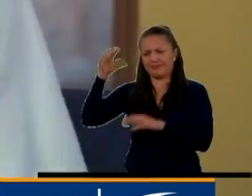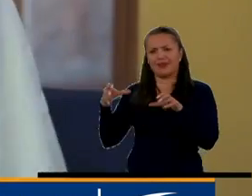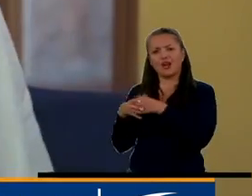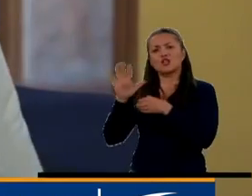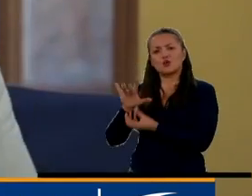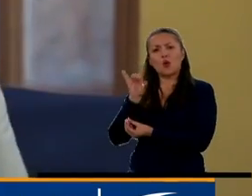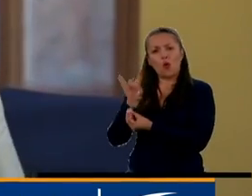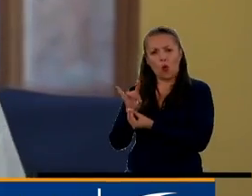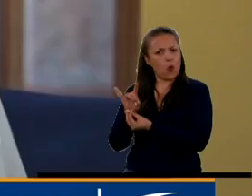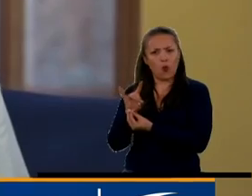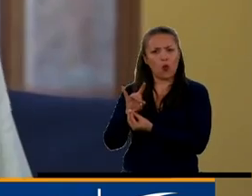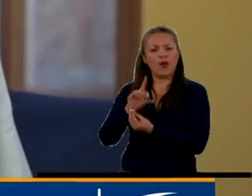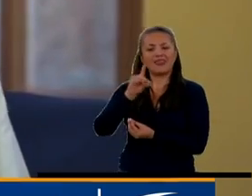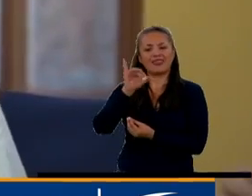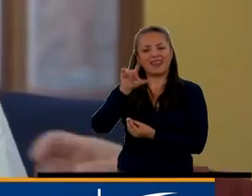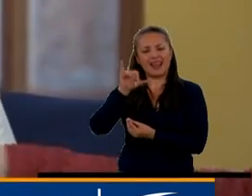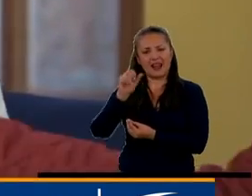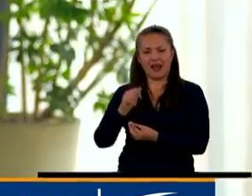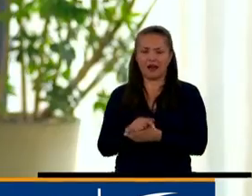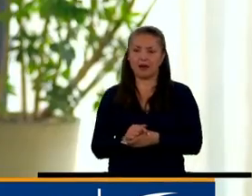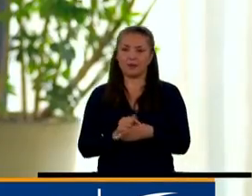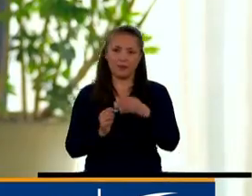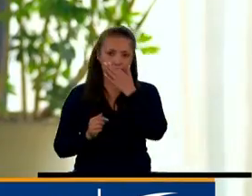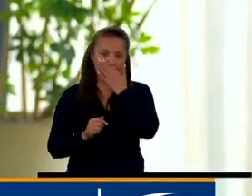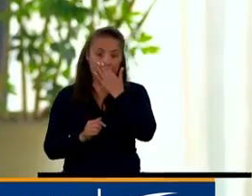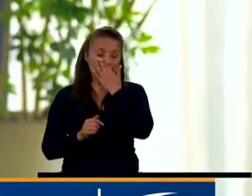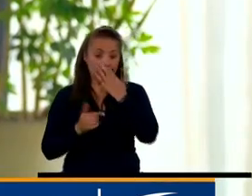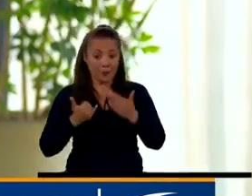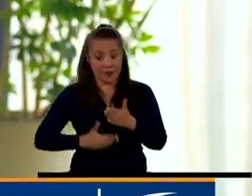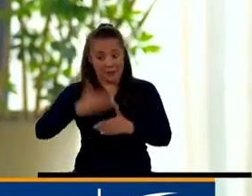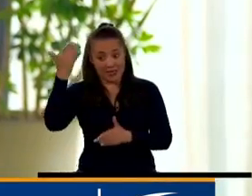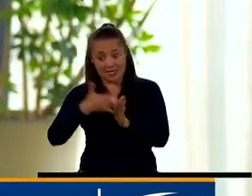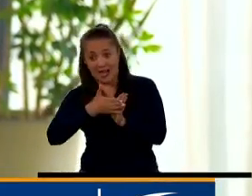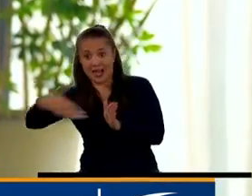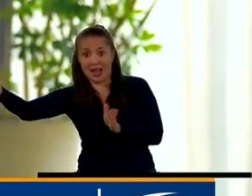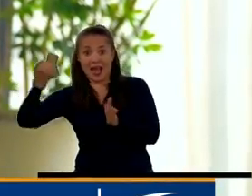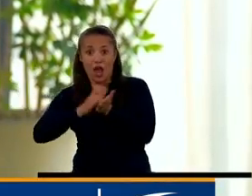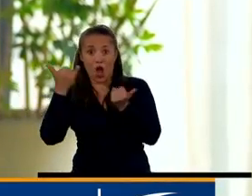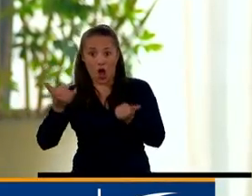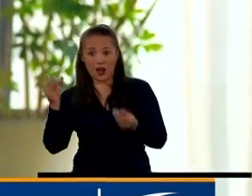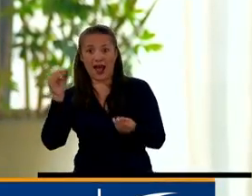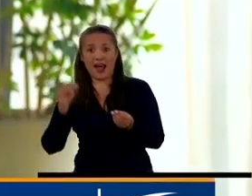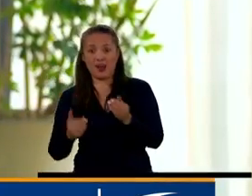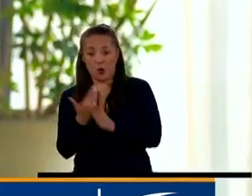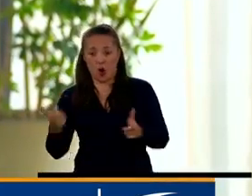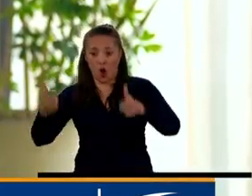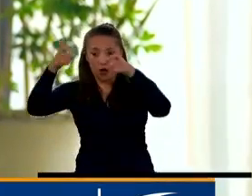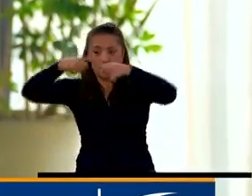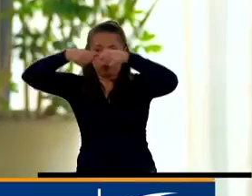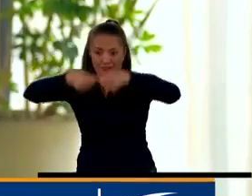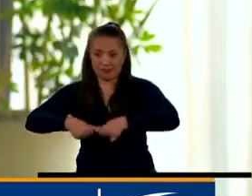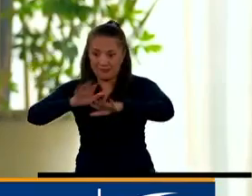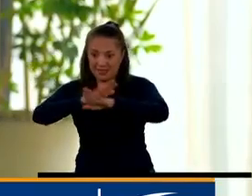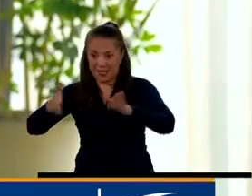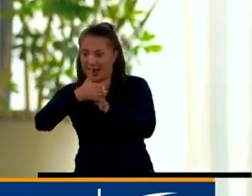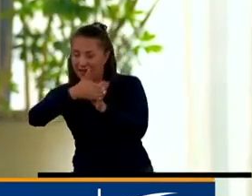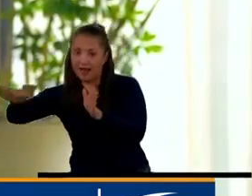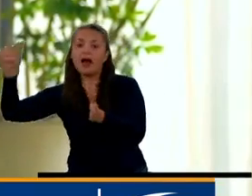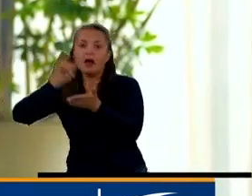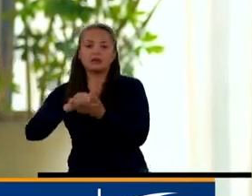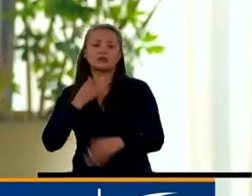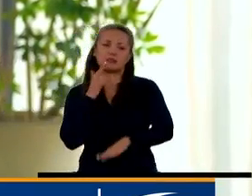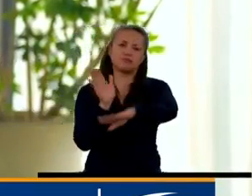partido de la u Dilan Francisca toro al inicio de esta nueva legislatura quiero hacer un llamado para que haya respeto entre los partidos